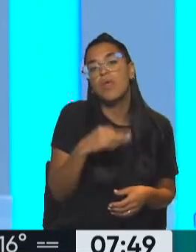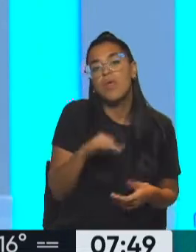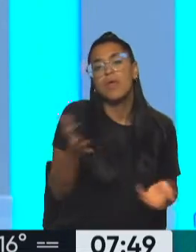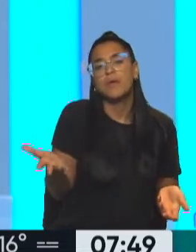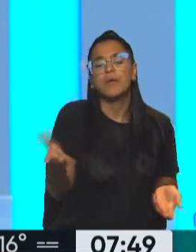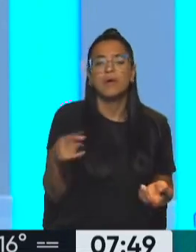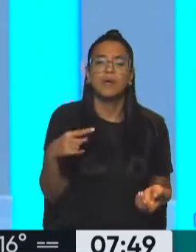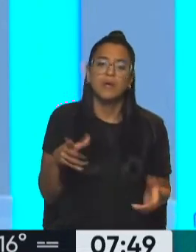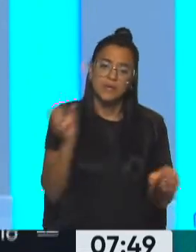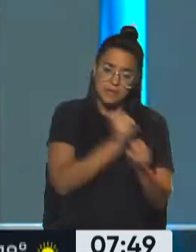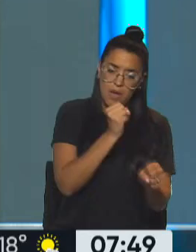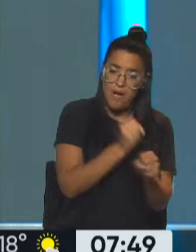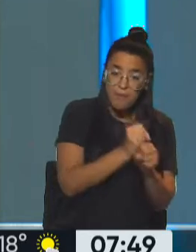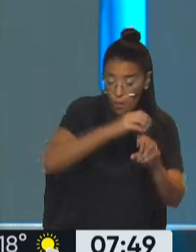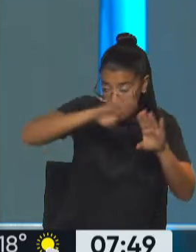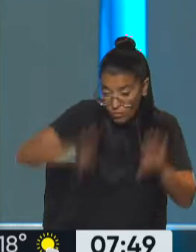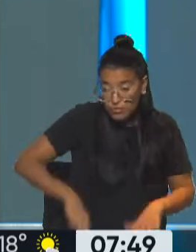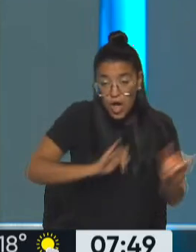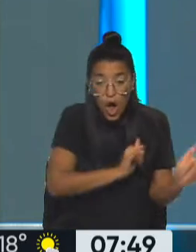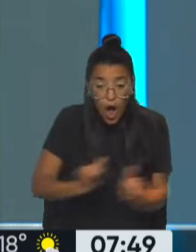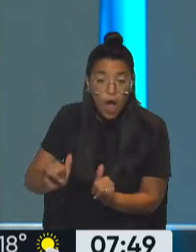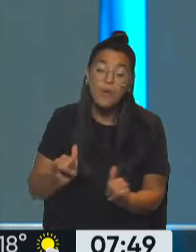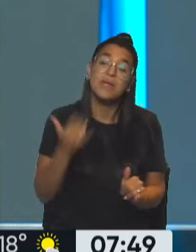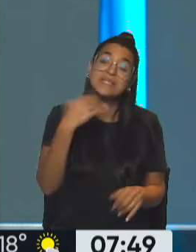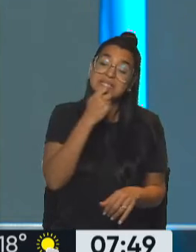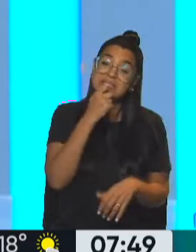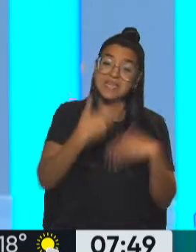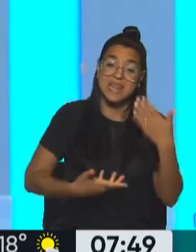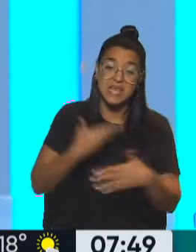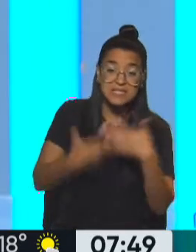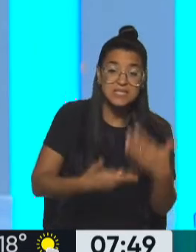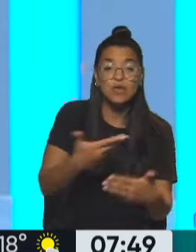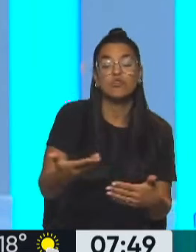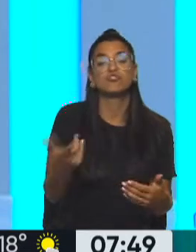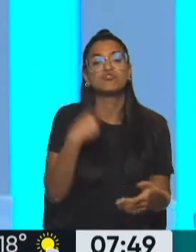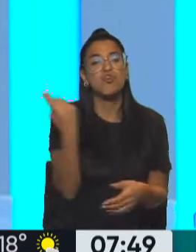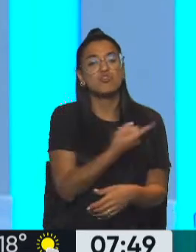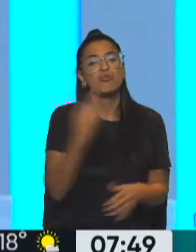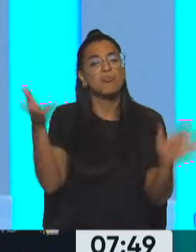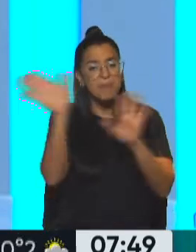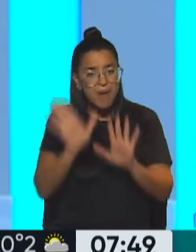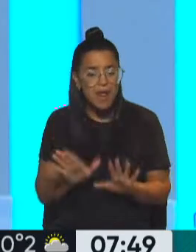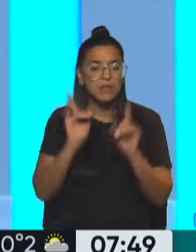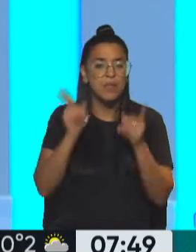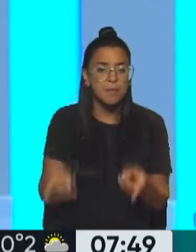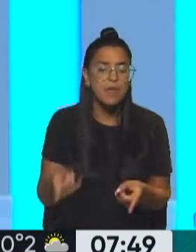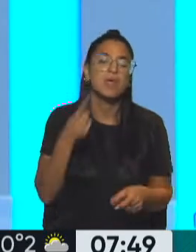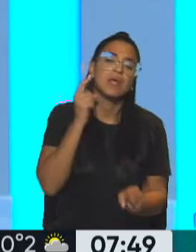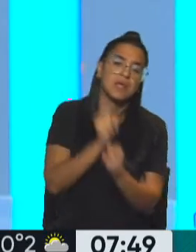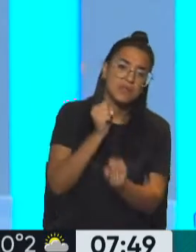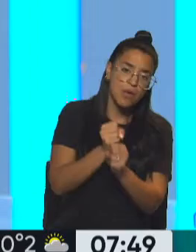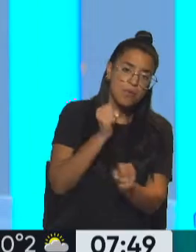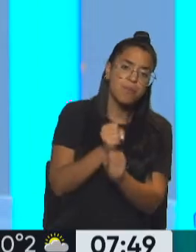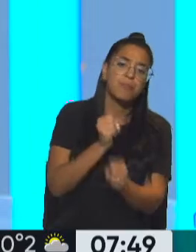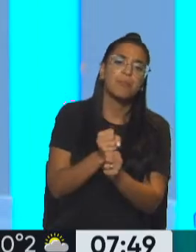Los que trabajamos desde las inferiores, bueno, si hacemos un desarrollo, vamos preparando también, vamos trabajando,